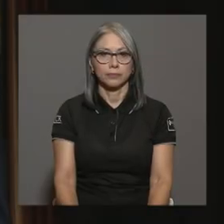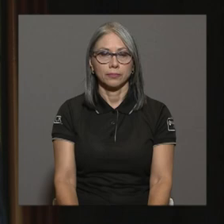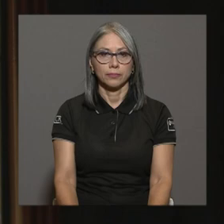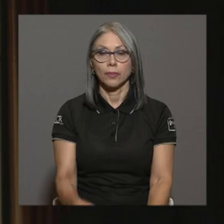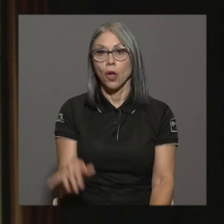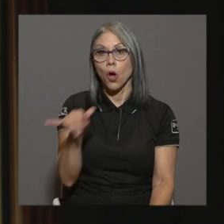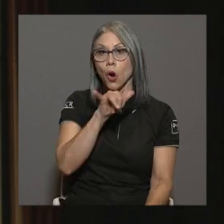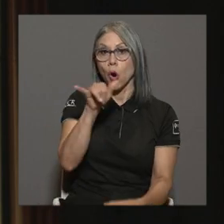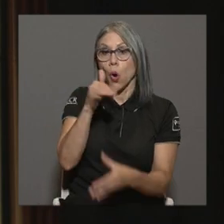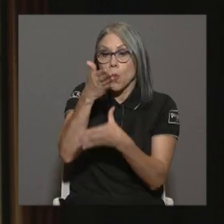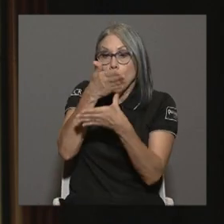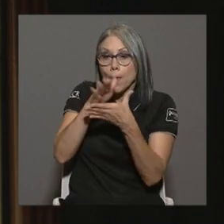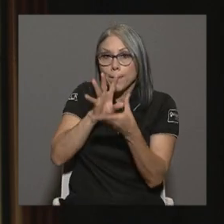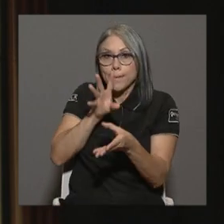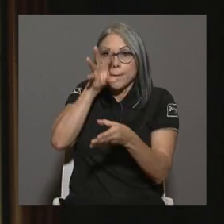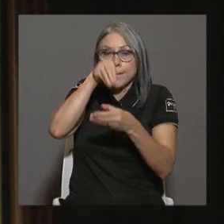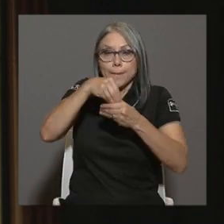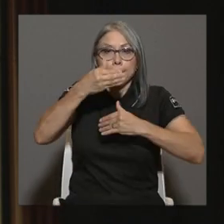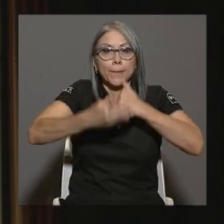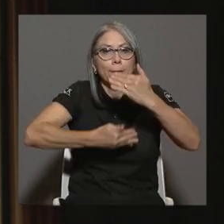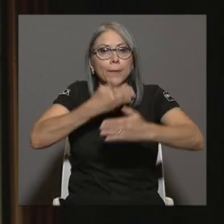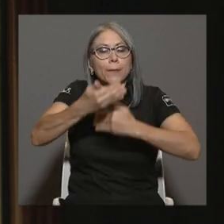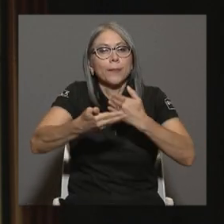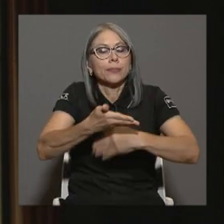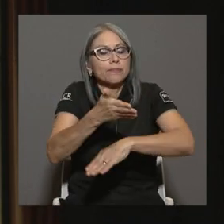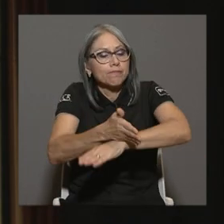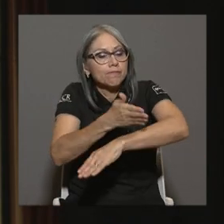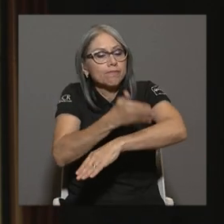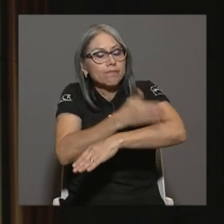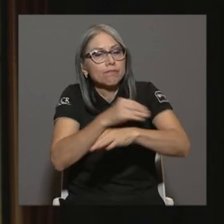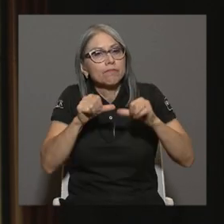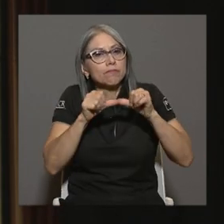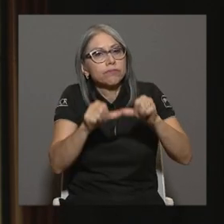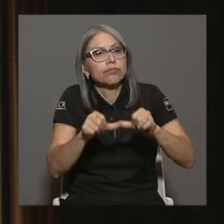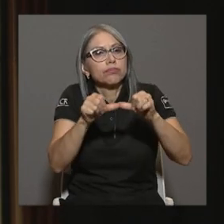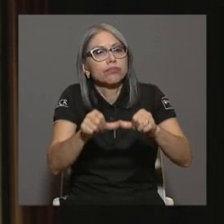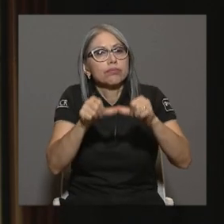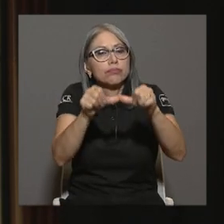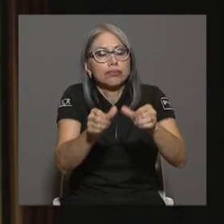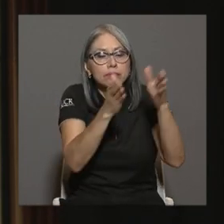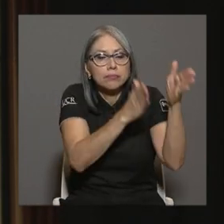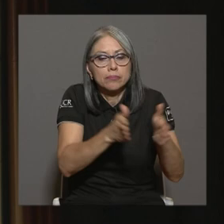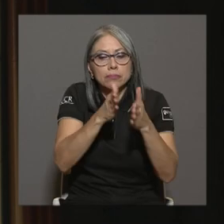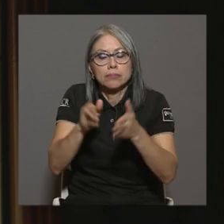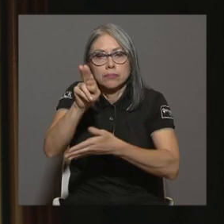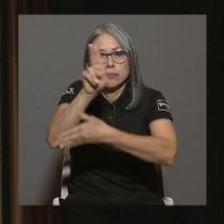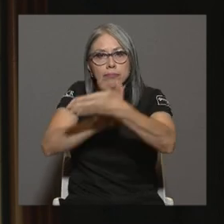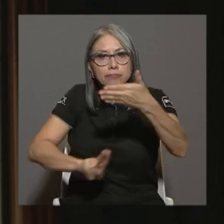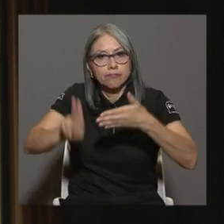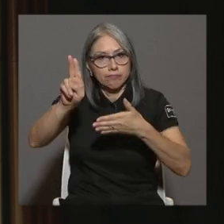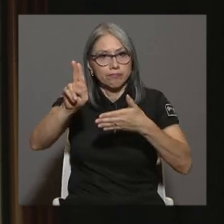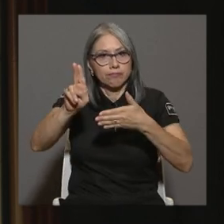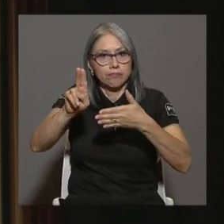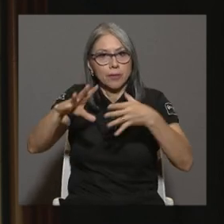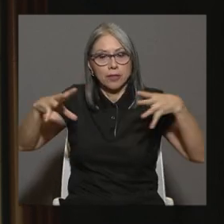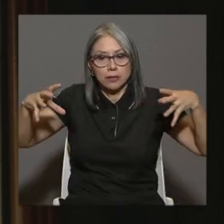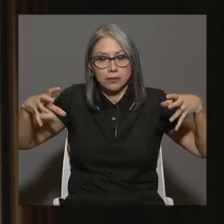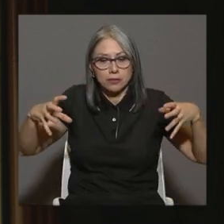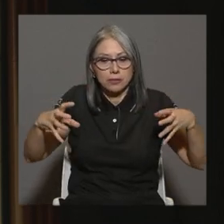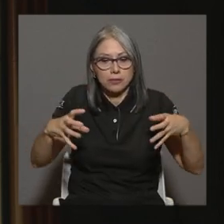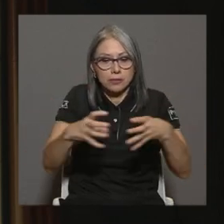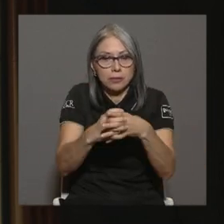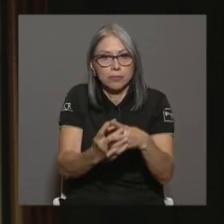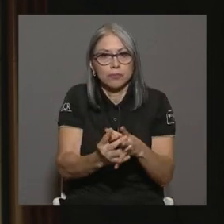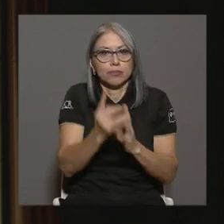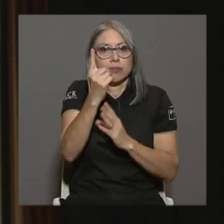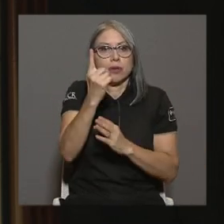Como parte de los procesos de mejora continua y planificación universitaria, se unificaron los montos del